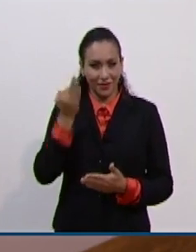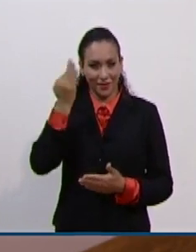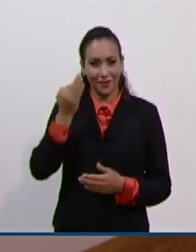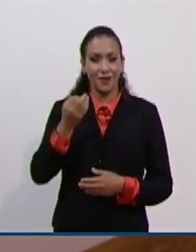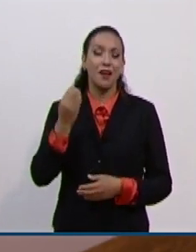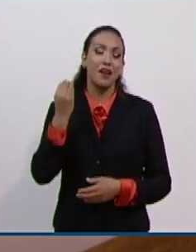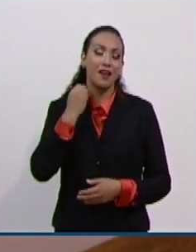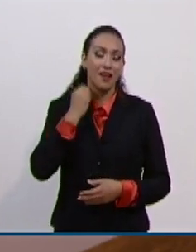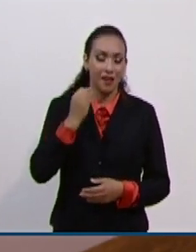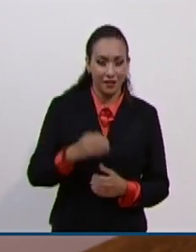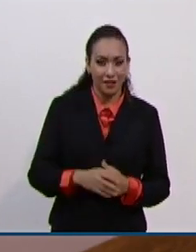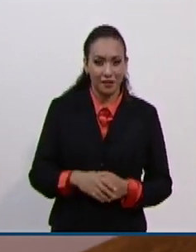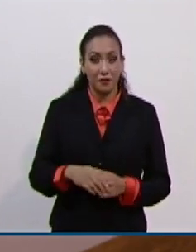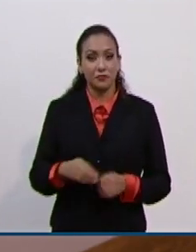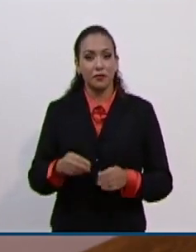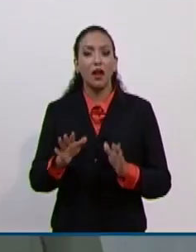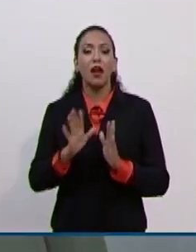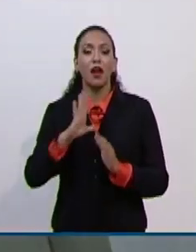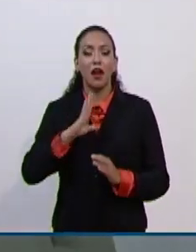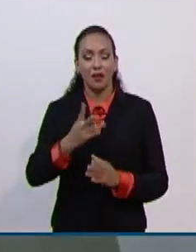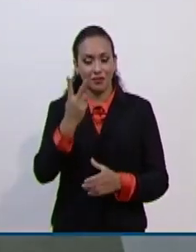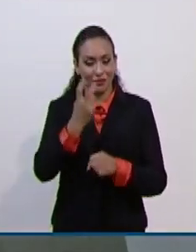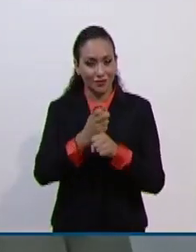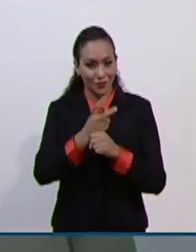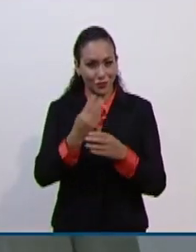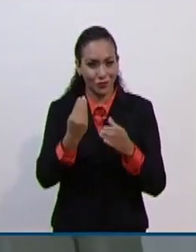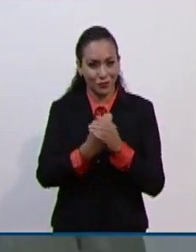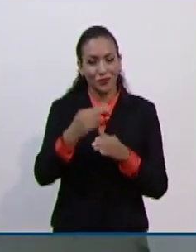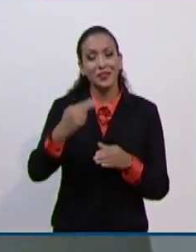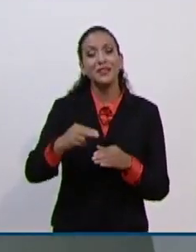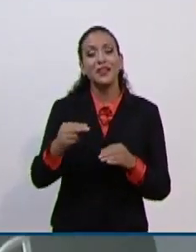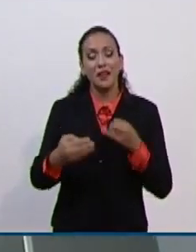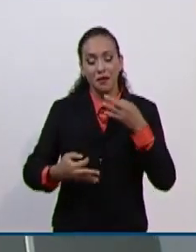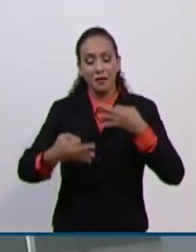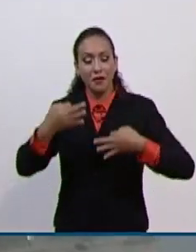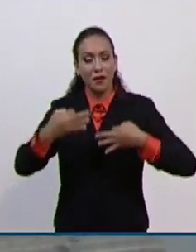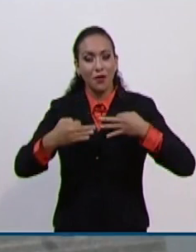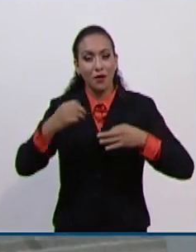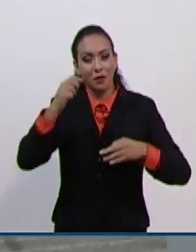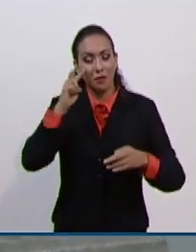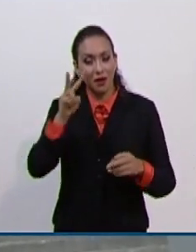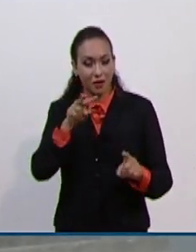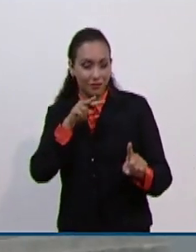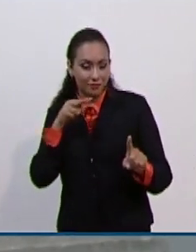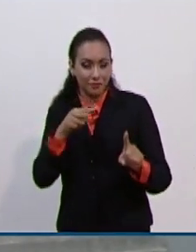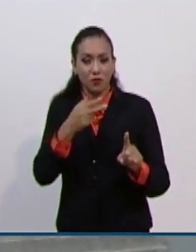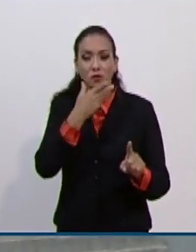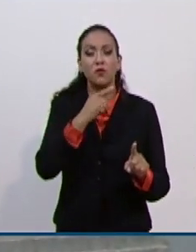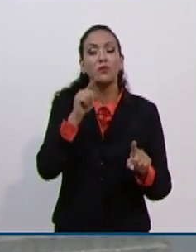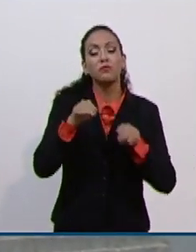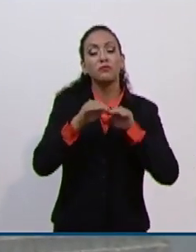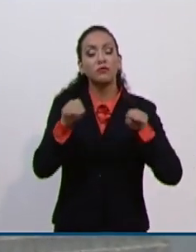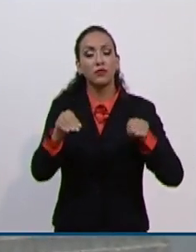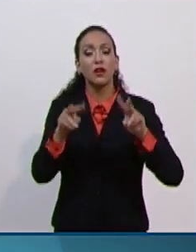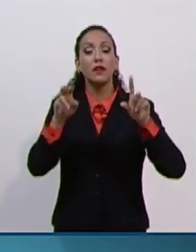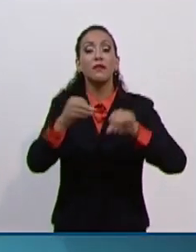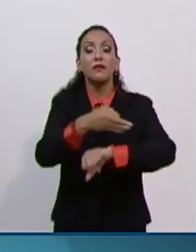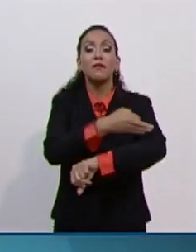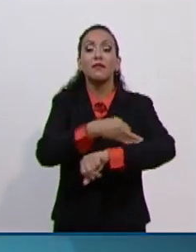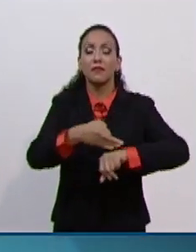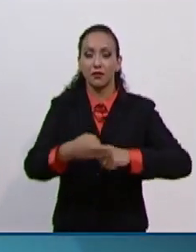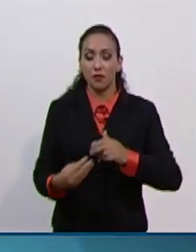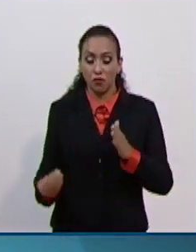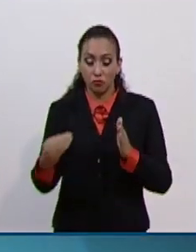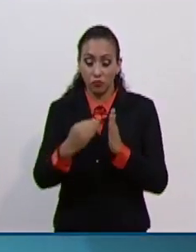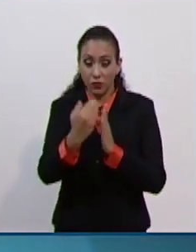Judicial impartirá la segunda edición del curso Juzgar con Perspectiva de Género en Materia Familiar, en el que abordará los estándares mínimos